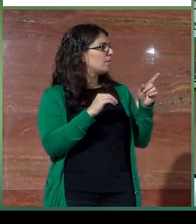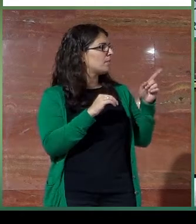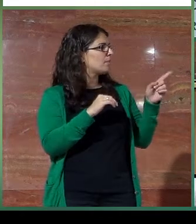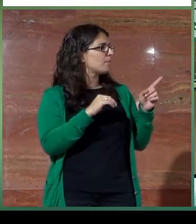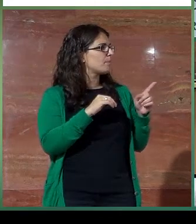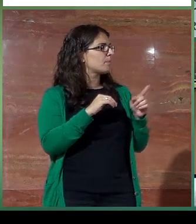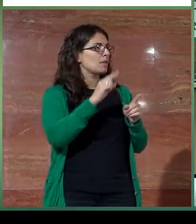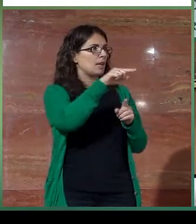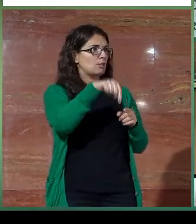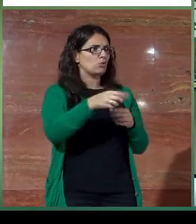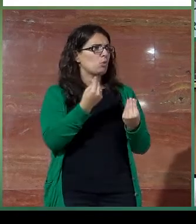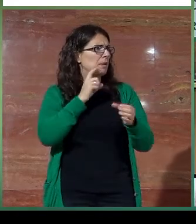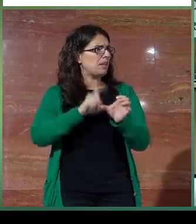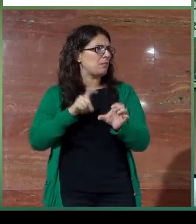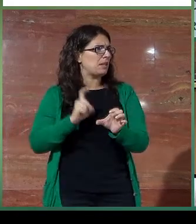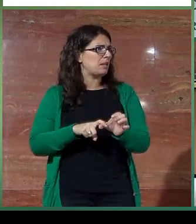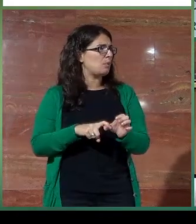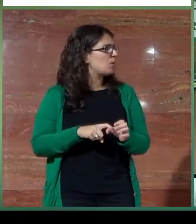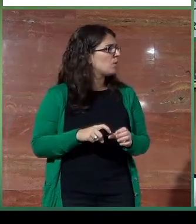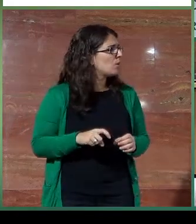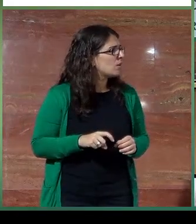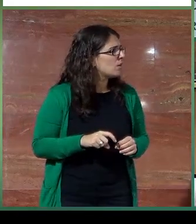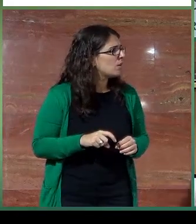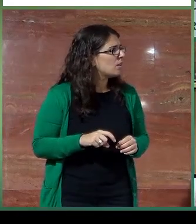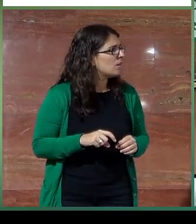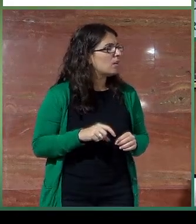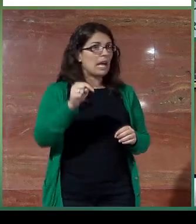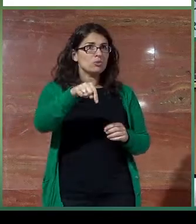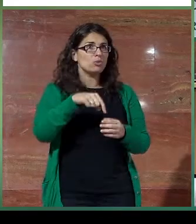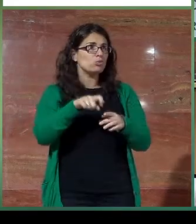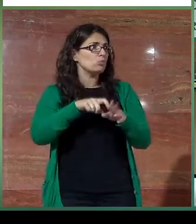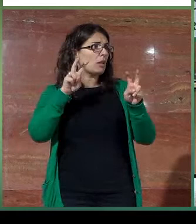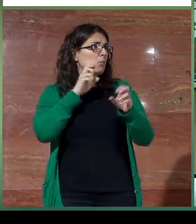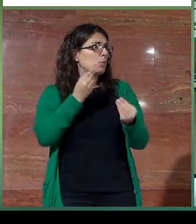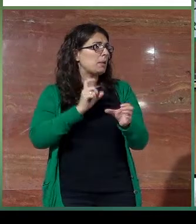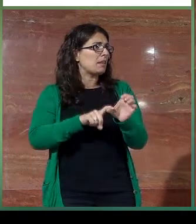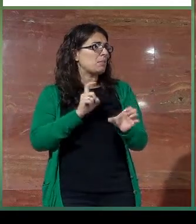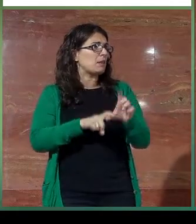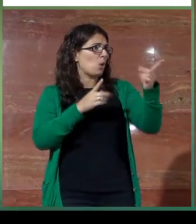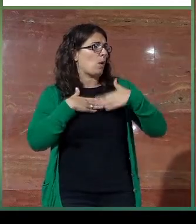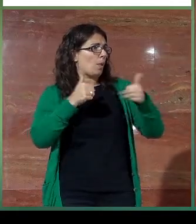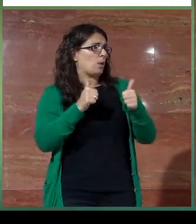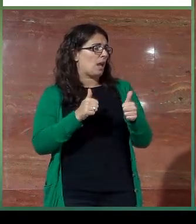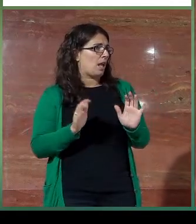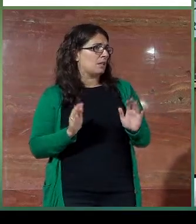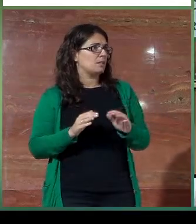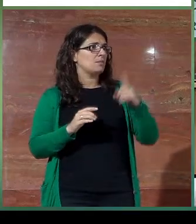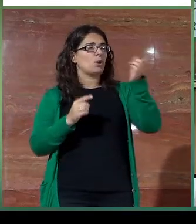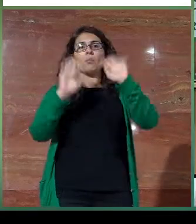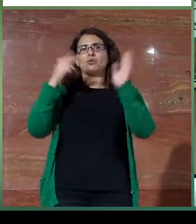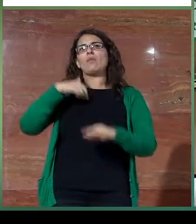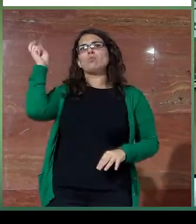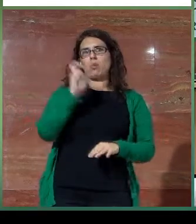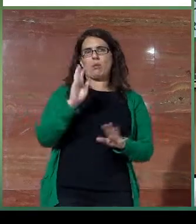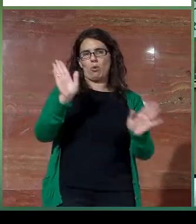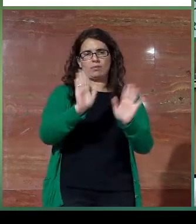a ser participativo. ¿Cómo, perdón? Que esto iba a ser una cosa participativa, que cuando usted quiera. Pues entonces, me ha encantado. Entonces volveré.